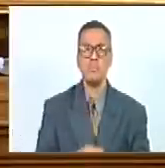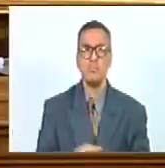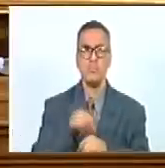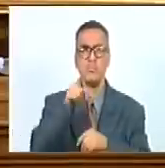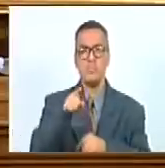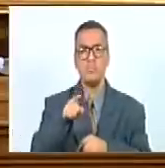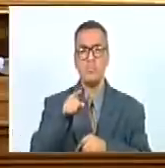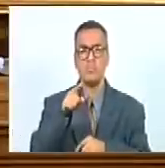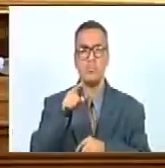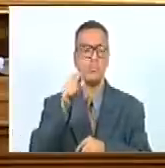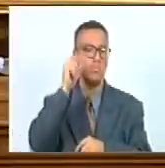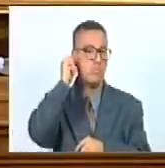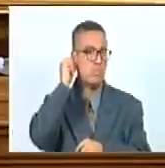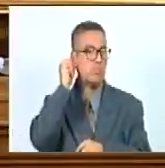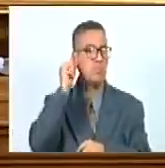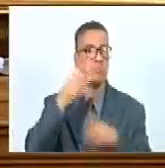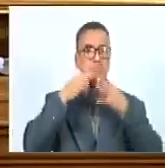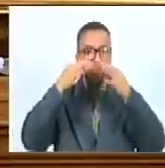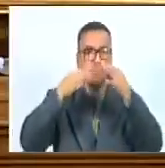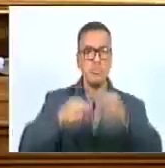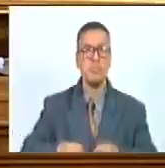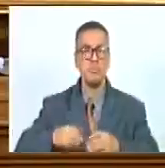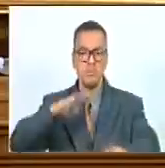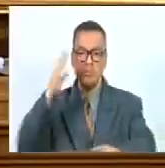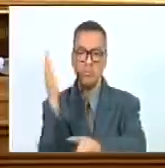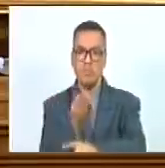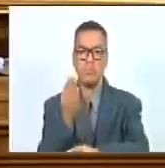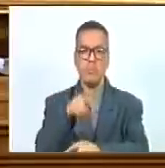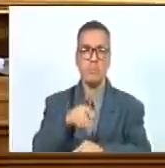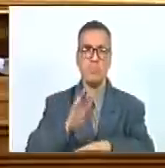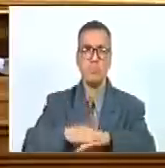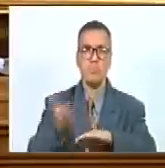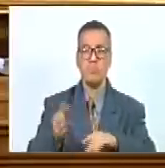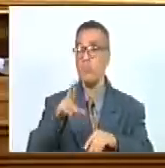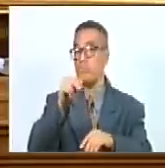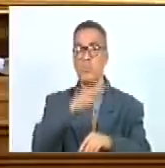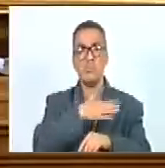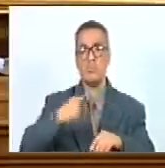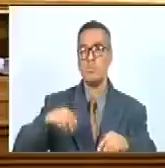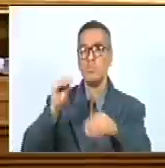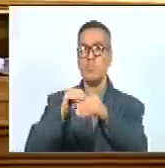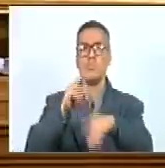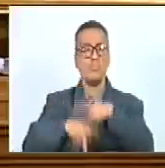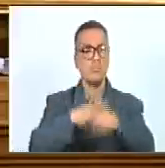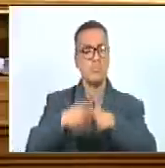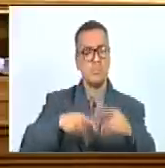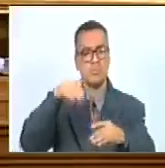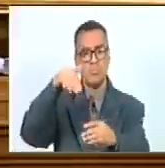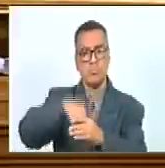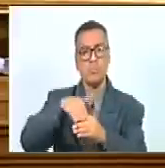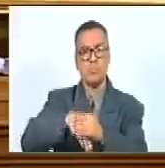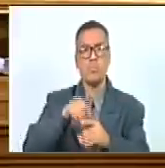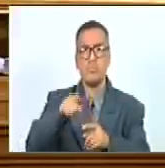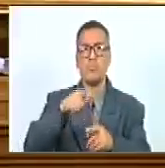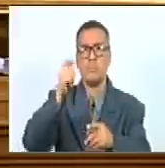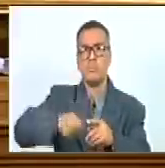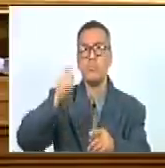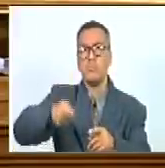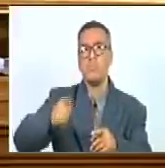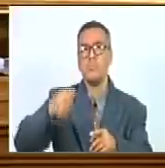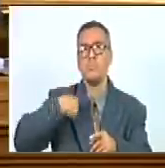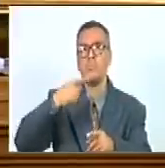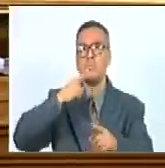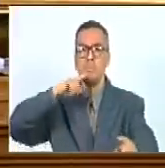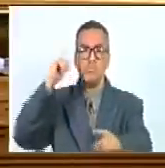esta señora es una verdadera dictadora, porque no quiso convocar a procesos electorales, tuvo el Tribunal Supremo de Justicia